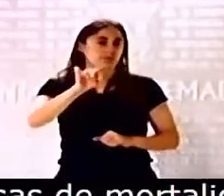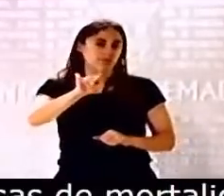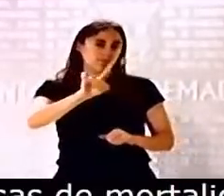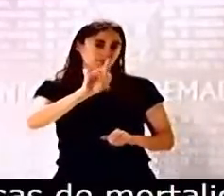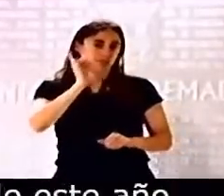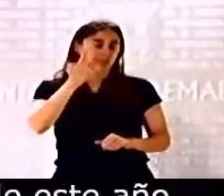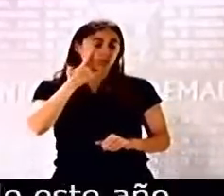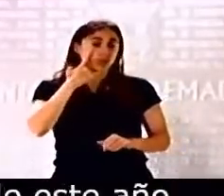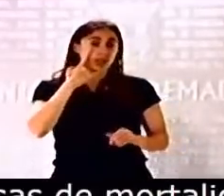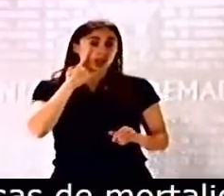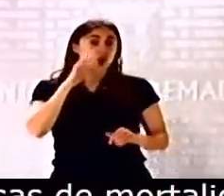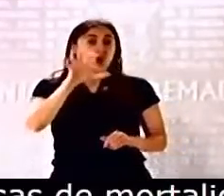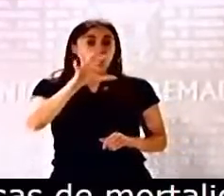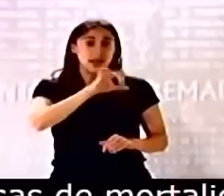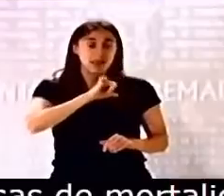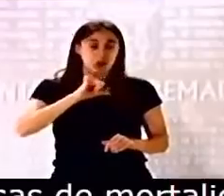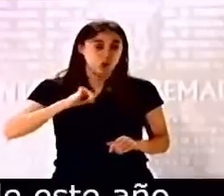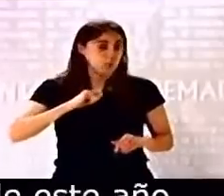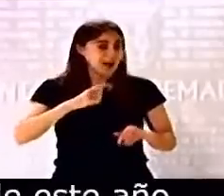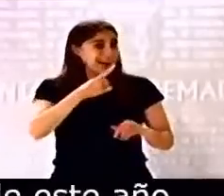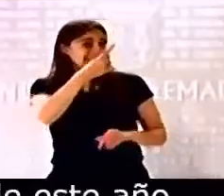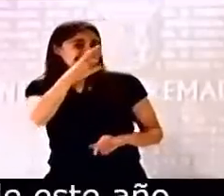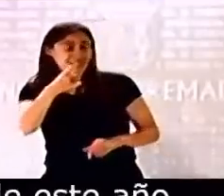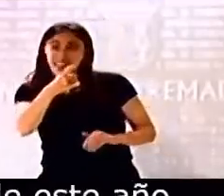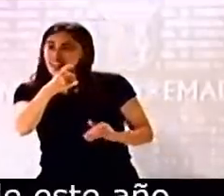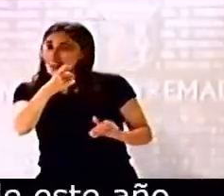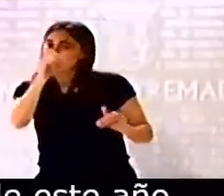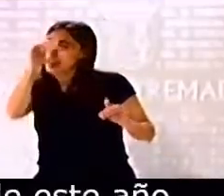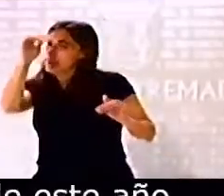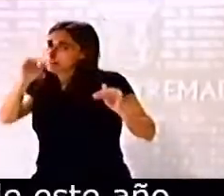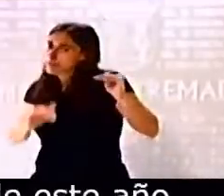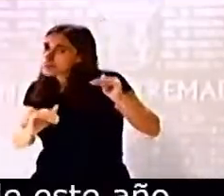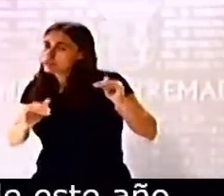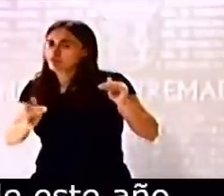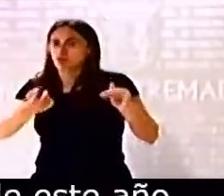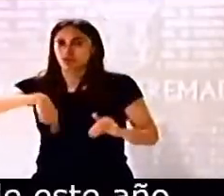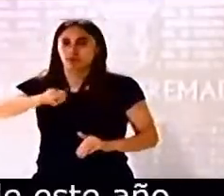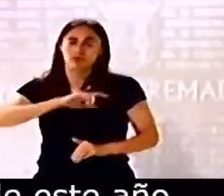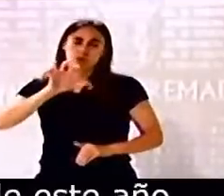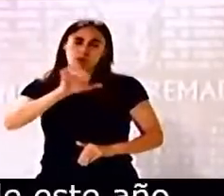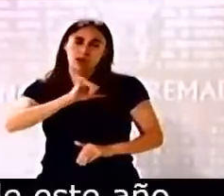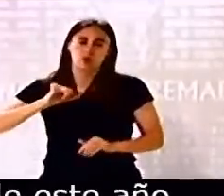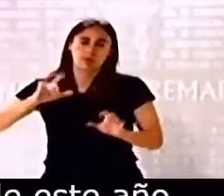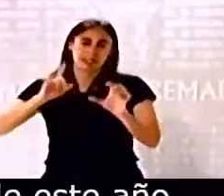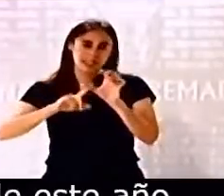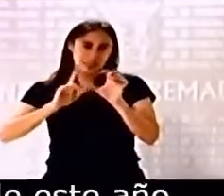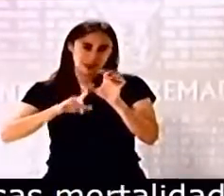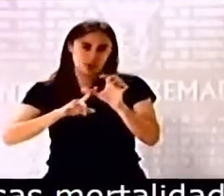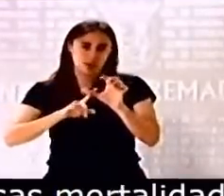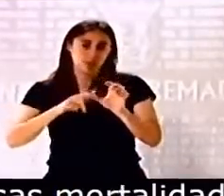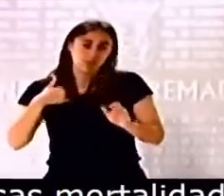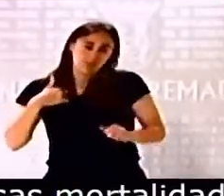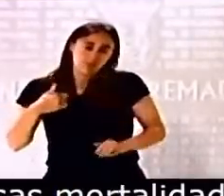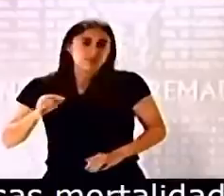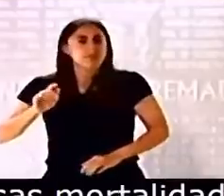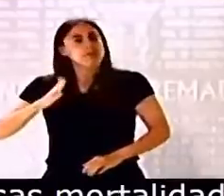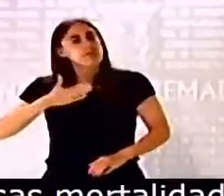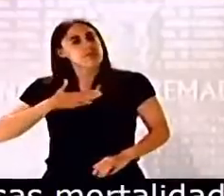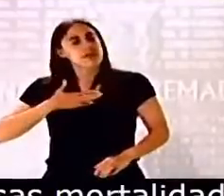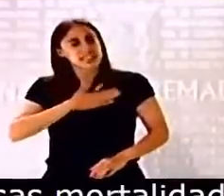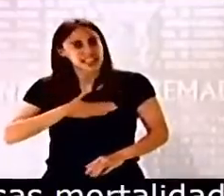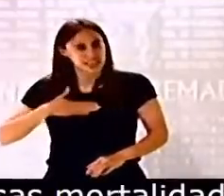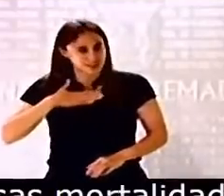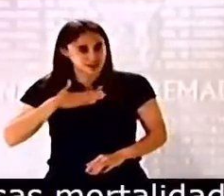comunidad autónoma que menos diferencia tiene es la comunidad autónoma de Extremadura. Y eso me satisface, porque